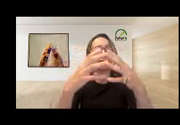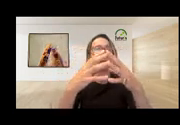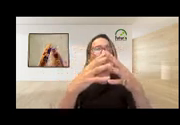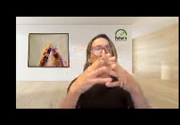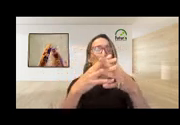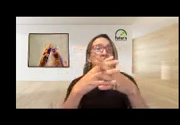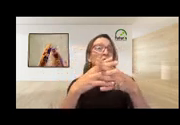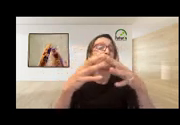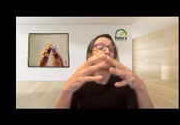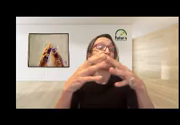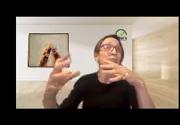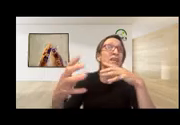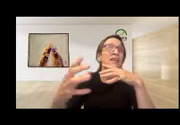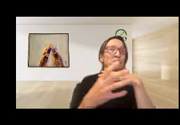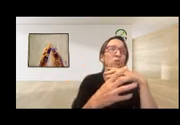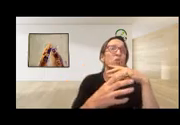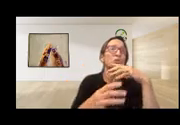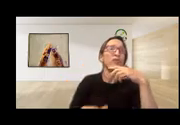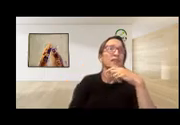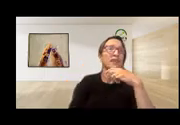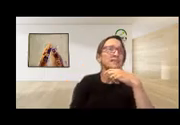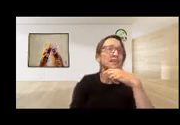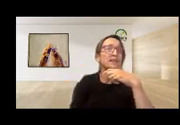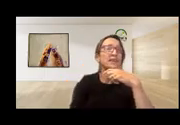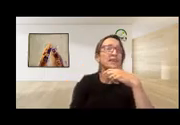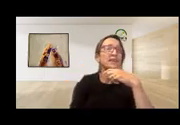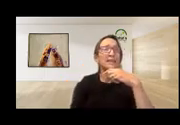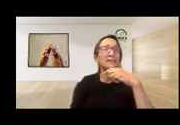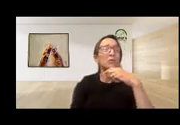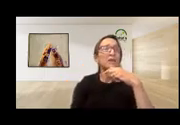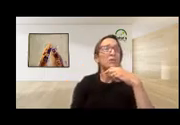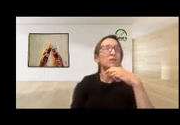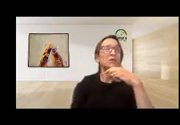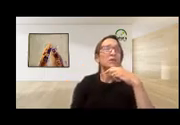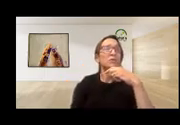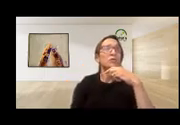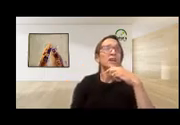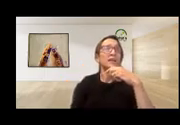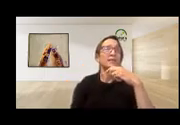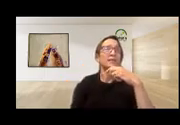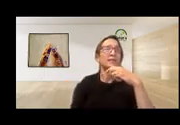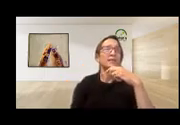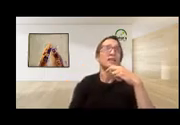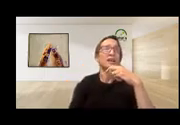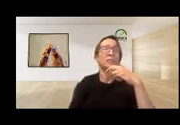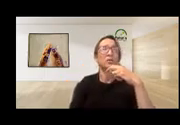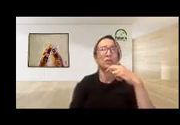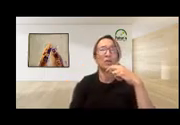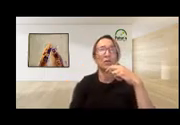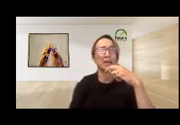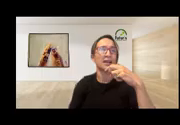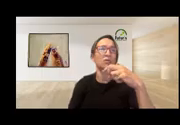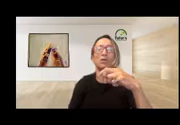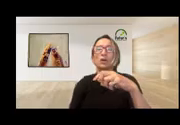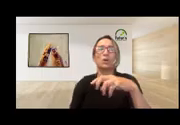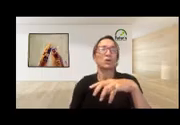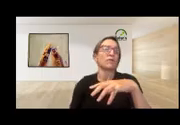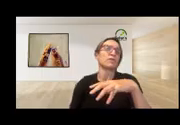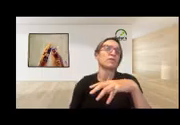floreciente fue durante el Pleistoceno, pero esta migración ocurre desde este momento en que ocurre este gran intercambio